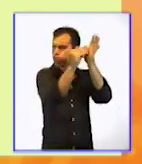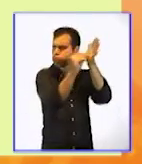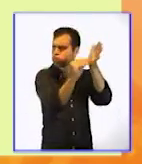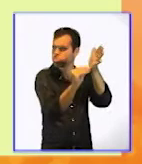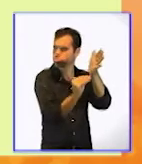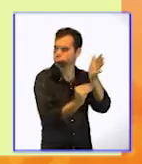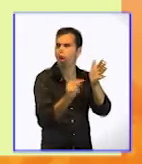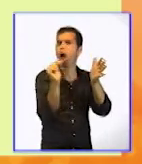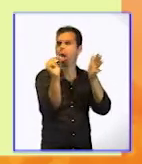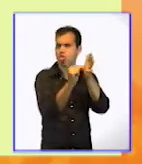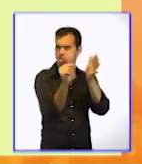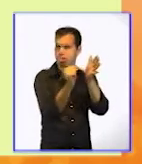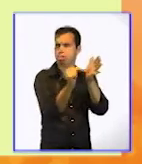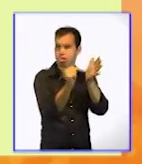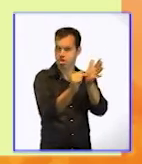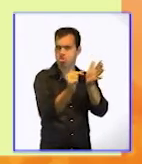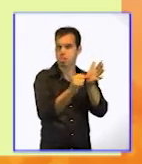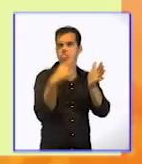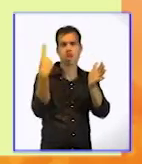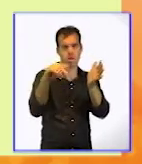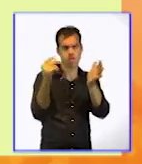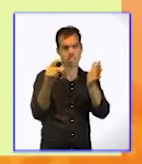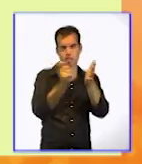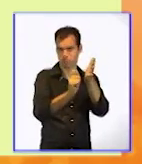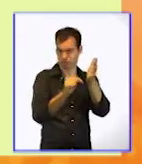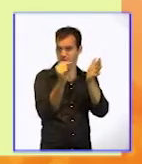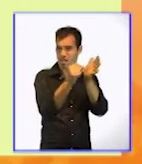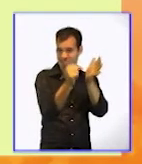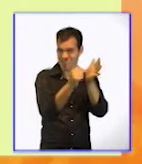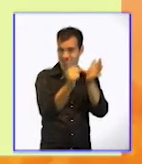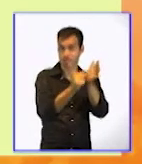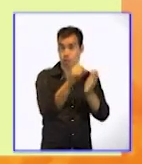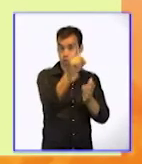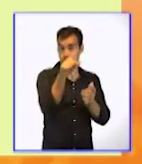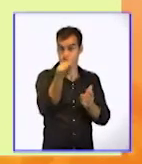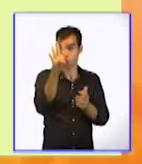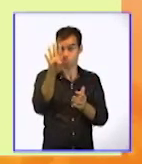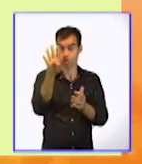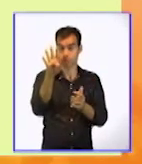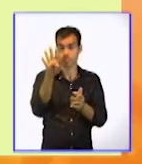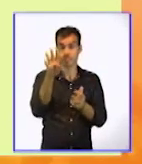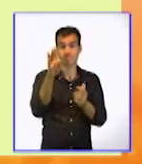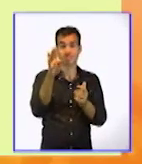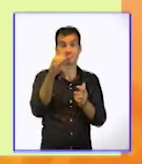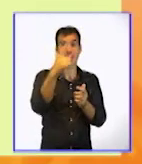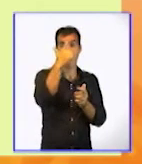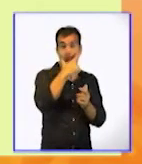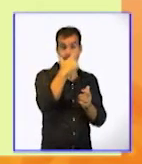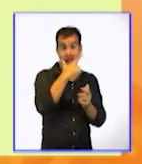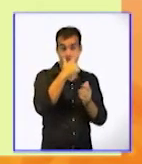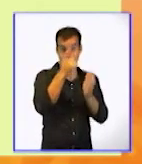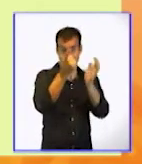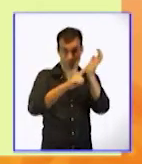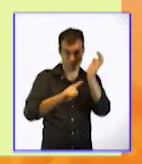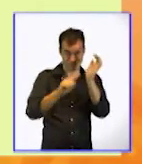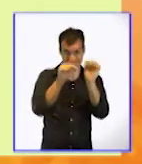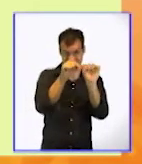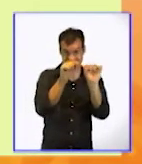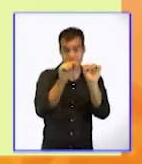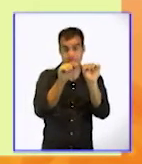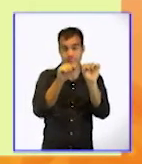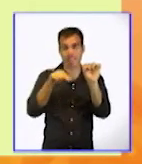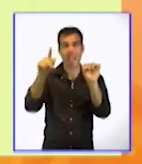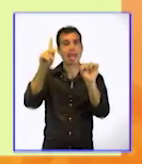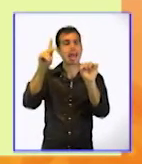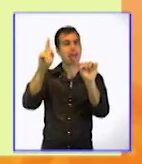estos ejercicios con sus ejemplos. En el 1.4, el electrolito A, comparado con un electrolito de